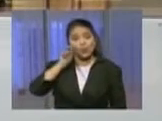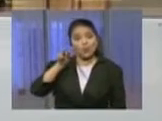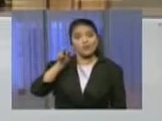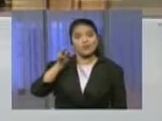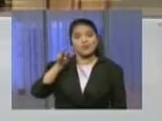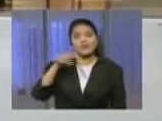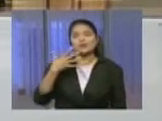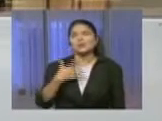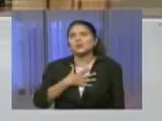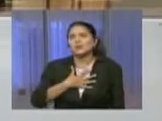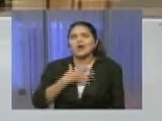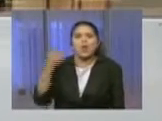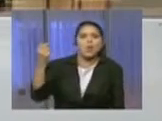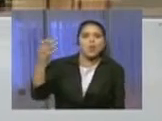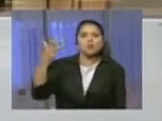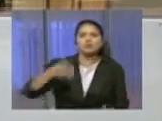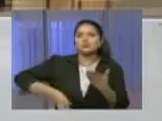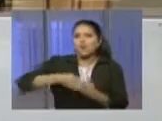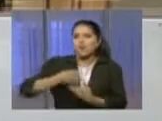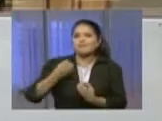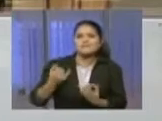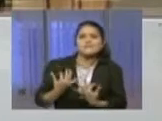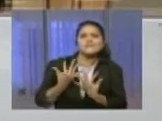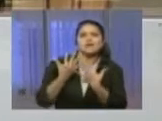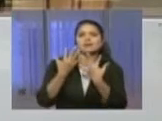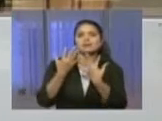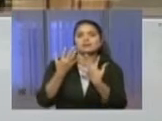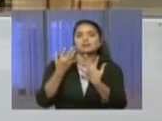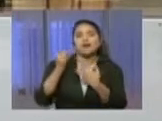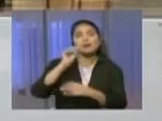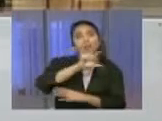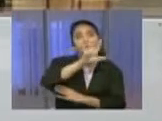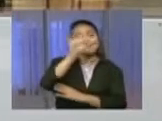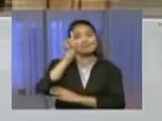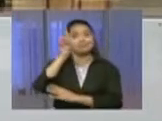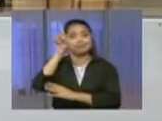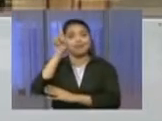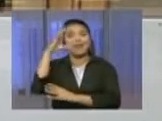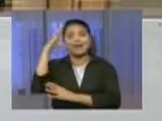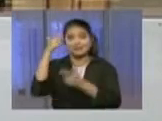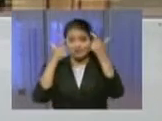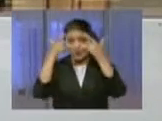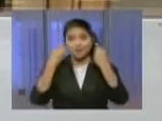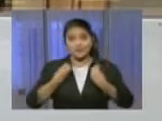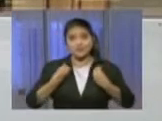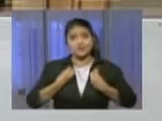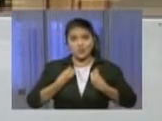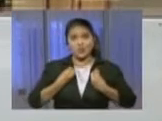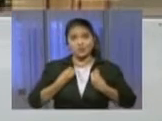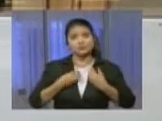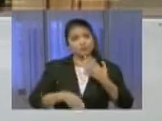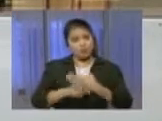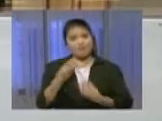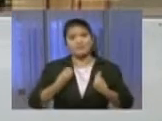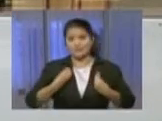eso tanta luz todavía emana desde la vida en que está porque Chávez está vivo está